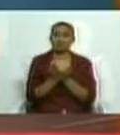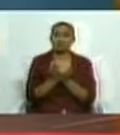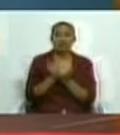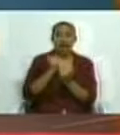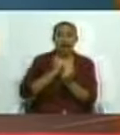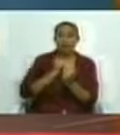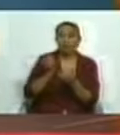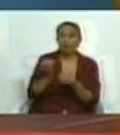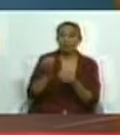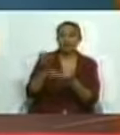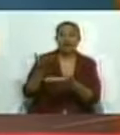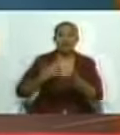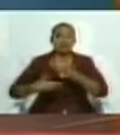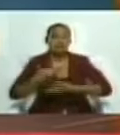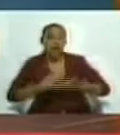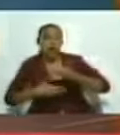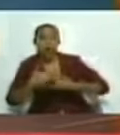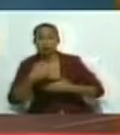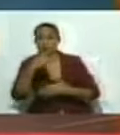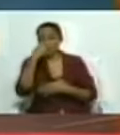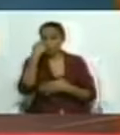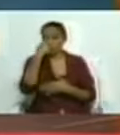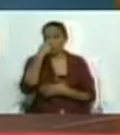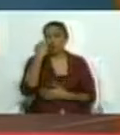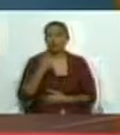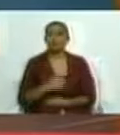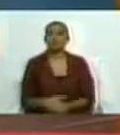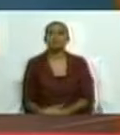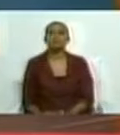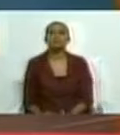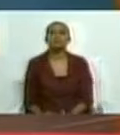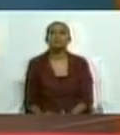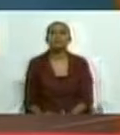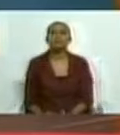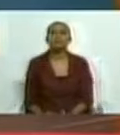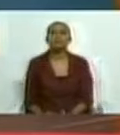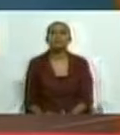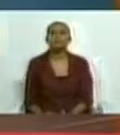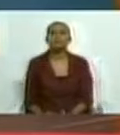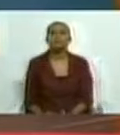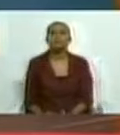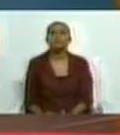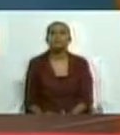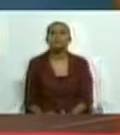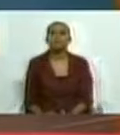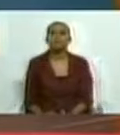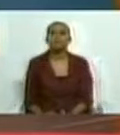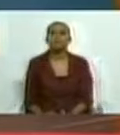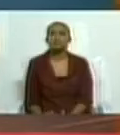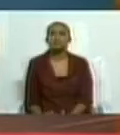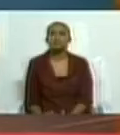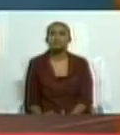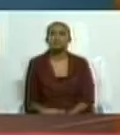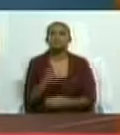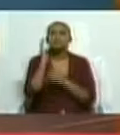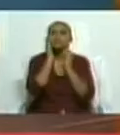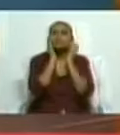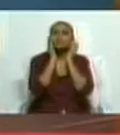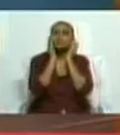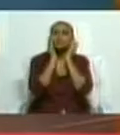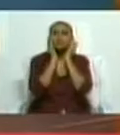clarito otra recomendación es de sentido común la lucha contra el crimen transnacional es una lucha a la